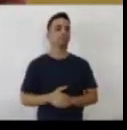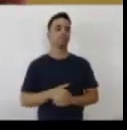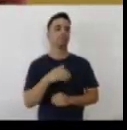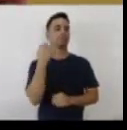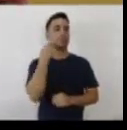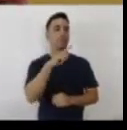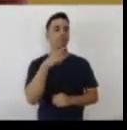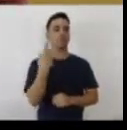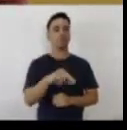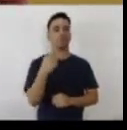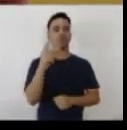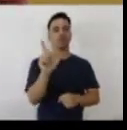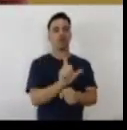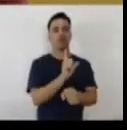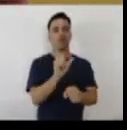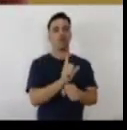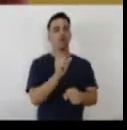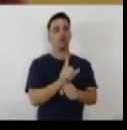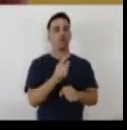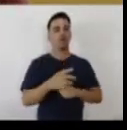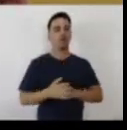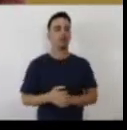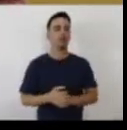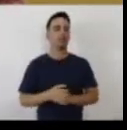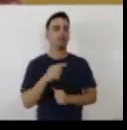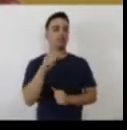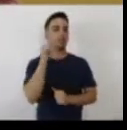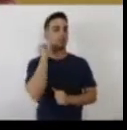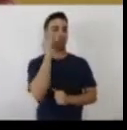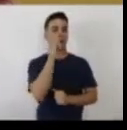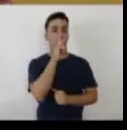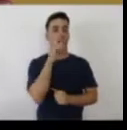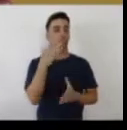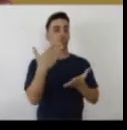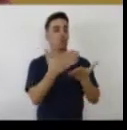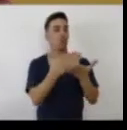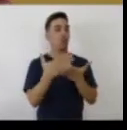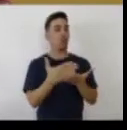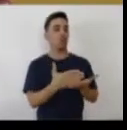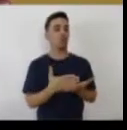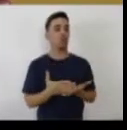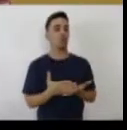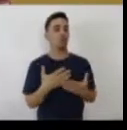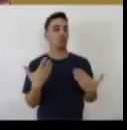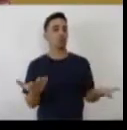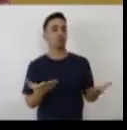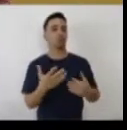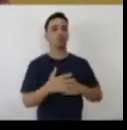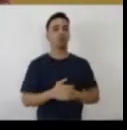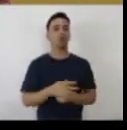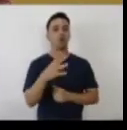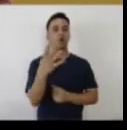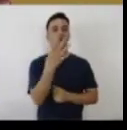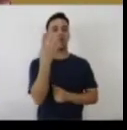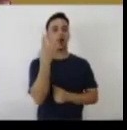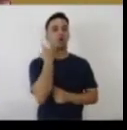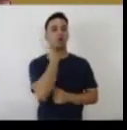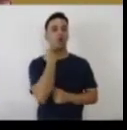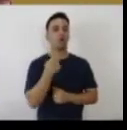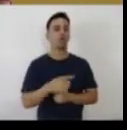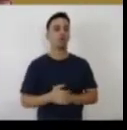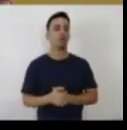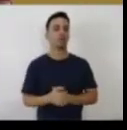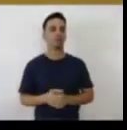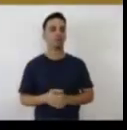de su práctica laboral, así como para la culminación de estudios en el caso de